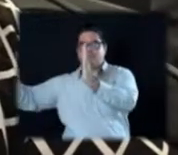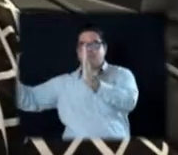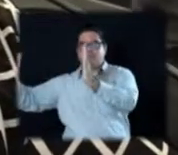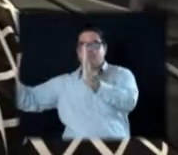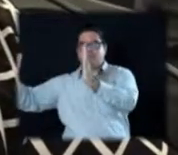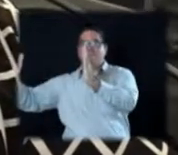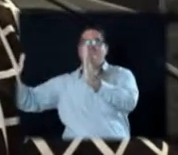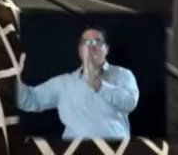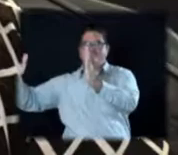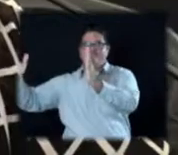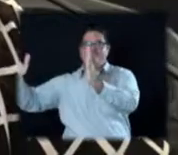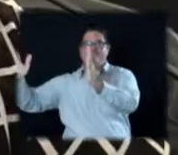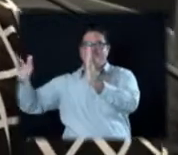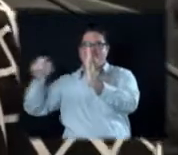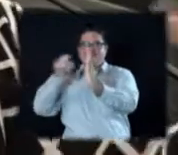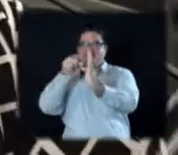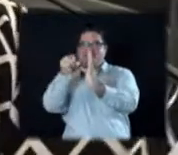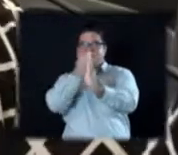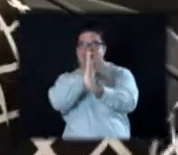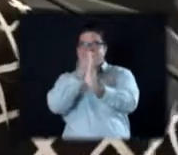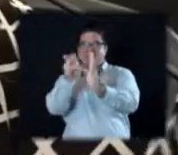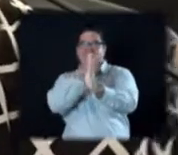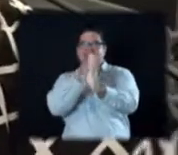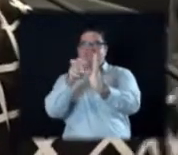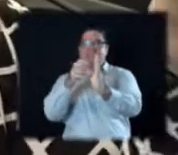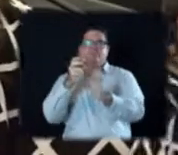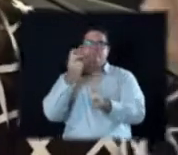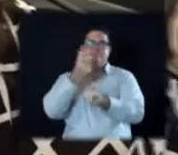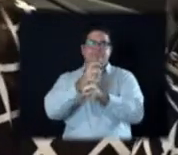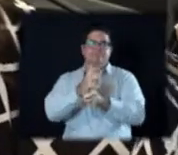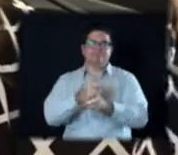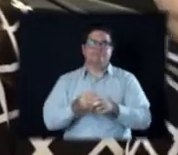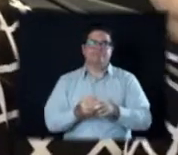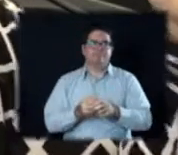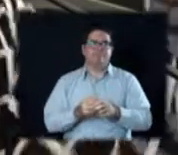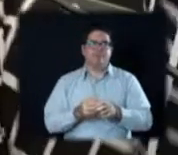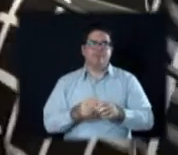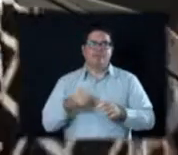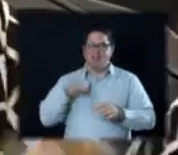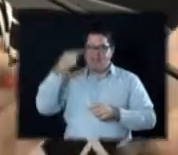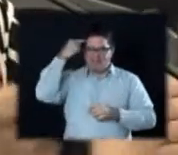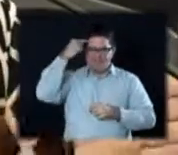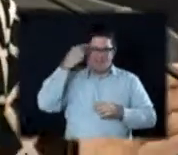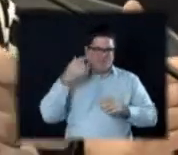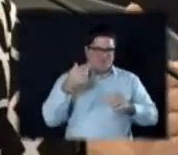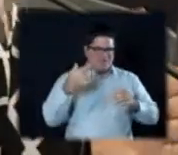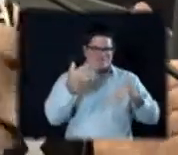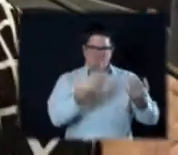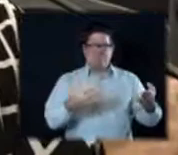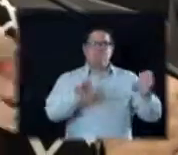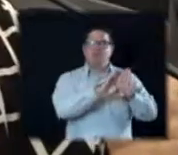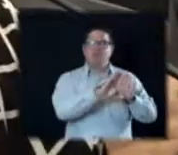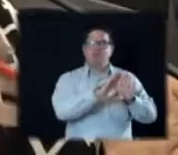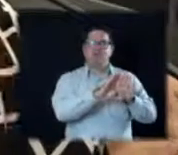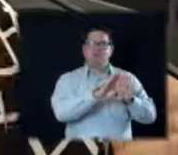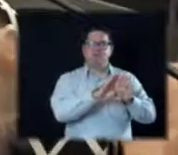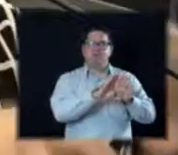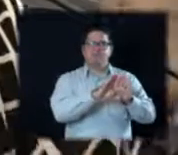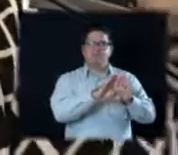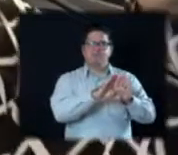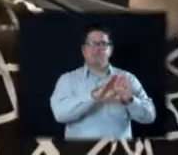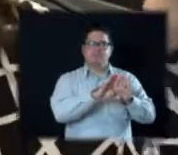fiscal es uno de los problemas clásicos. Pero me parece que eso se había cerrado por ley. Me parece que